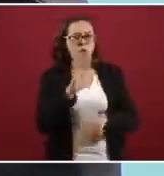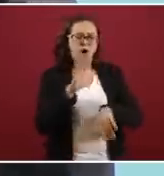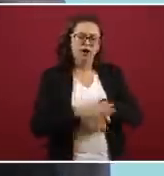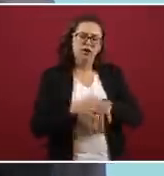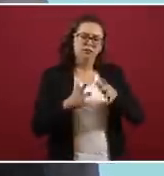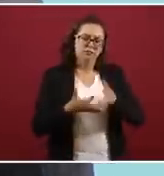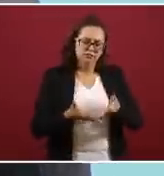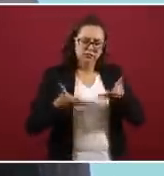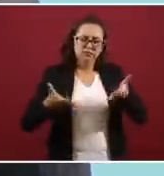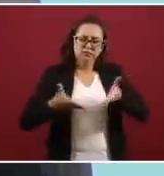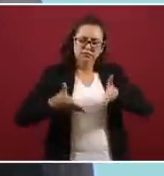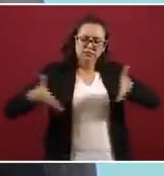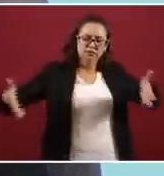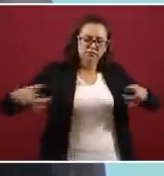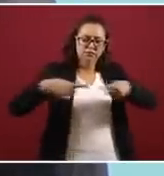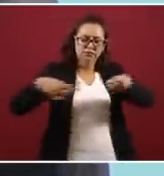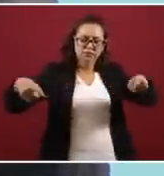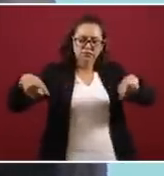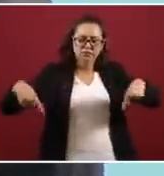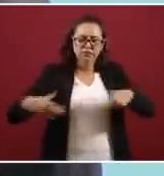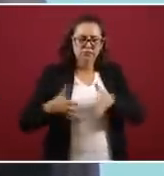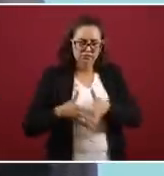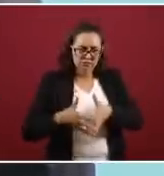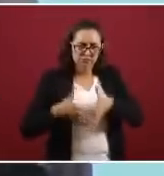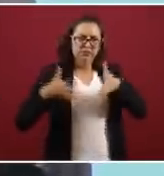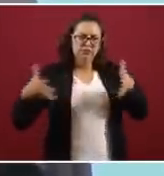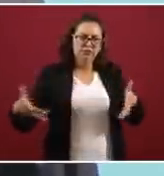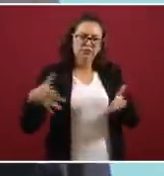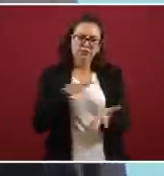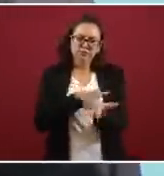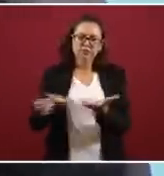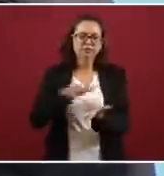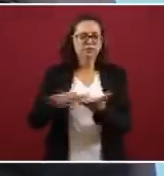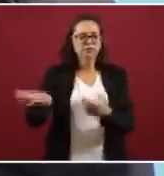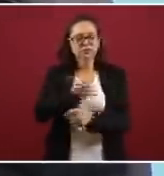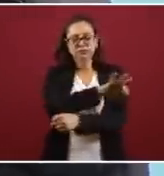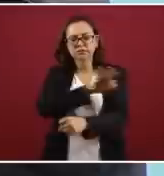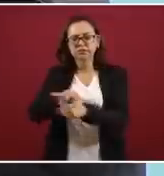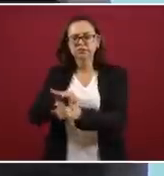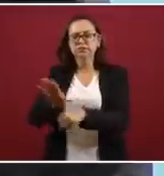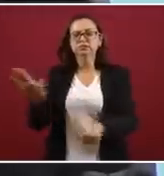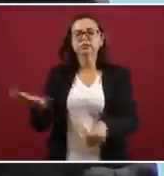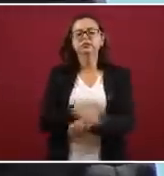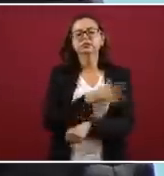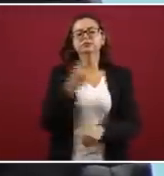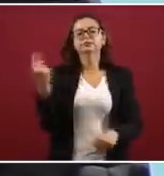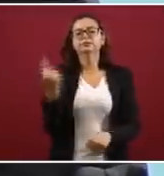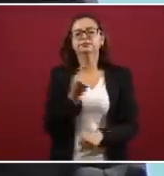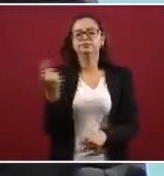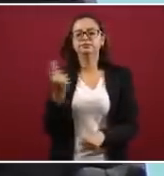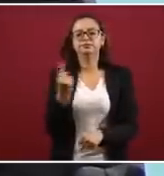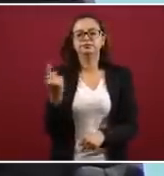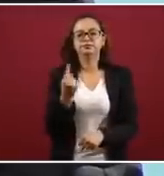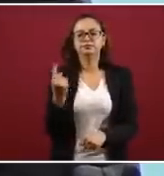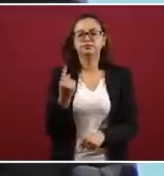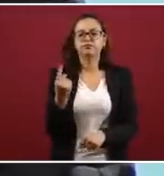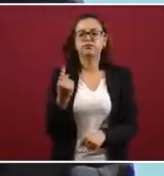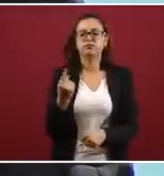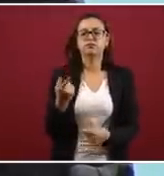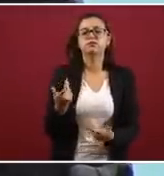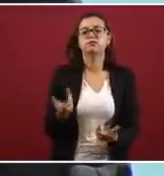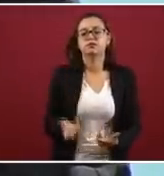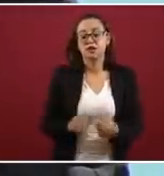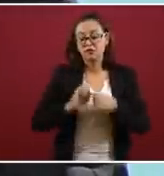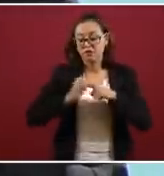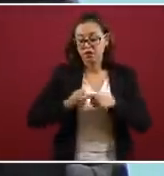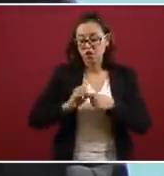hectareaje, la cantidad de hectáreas que podían ser favorecidas, porque los principales estados productores